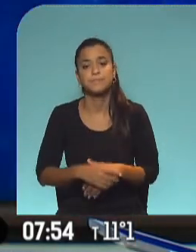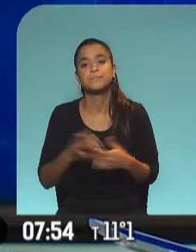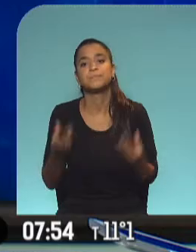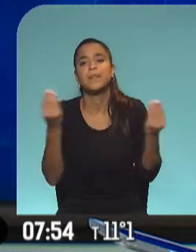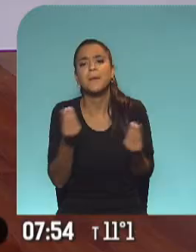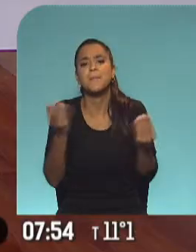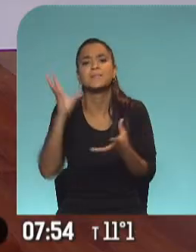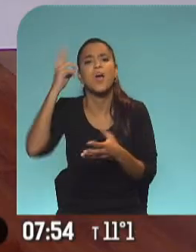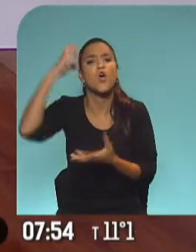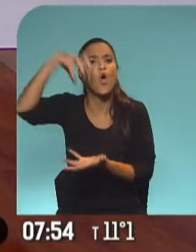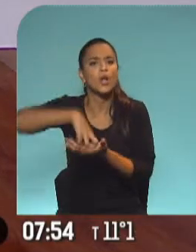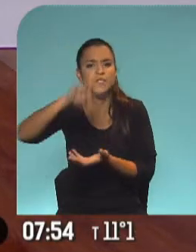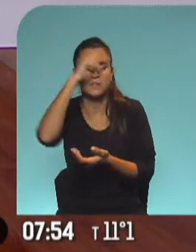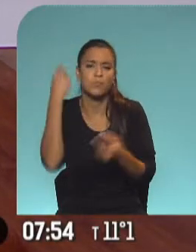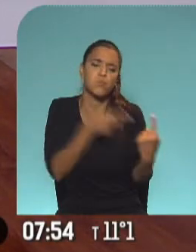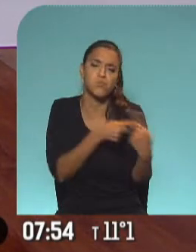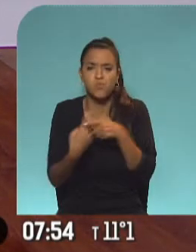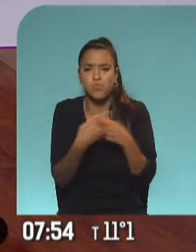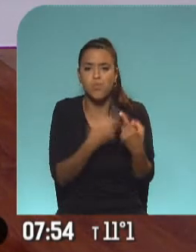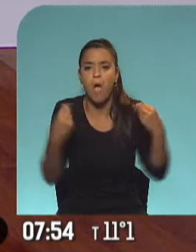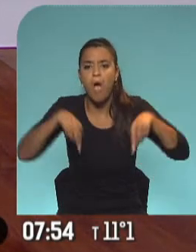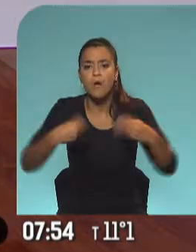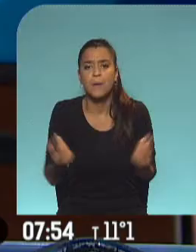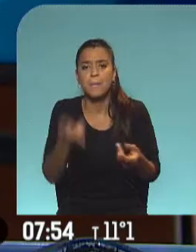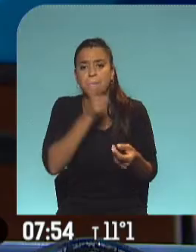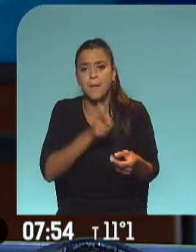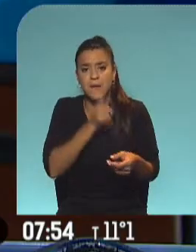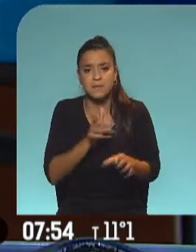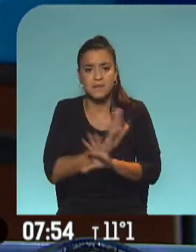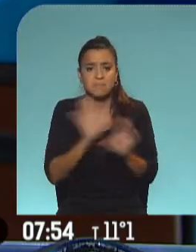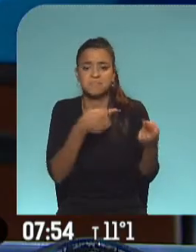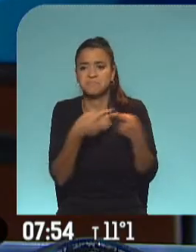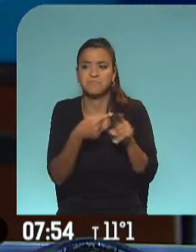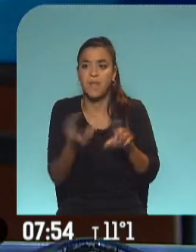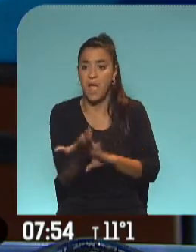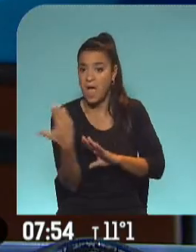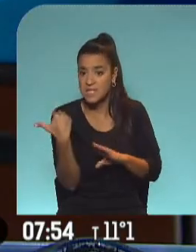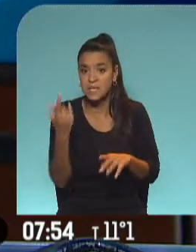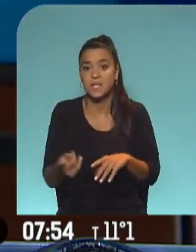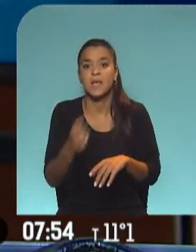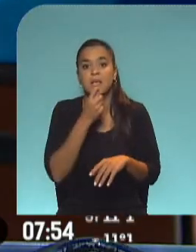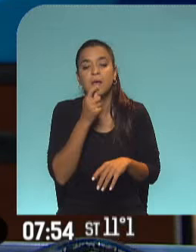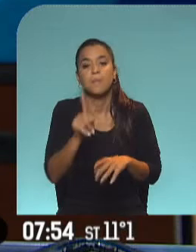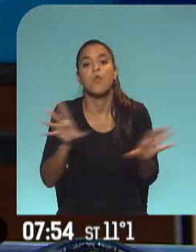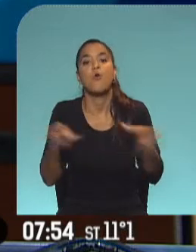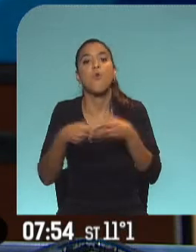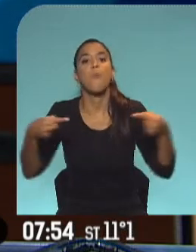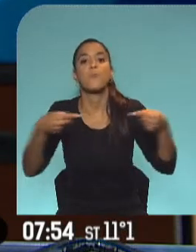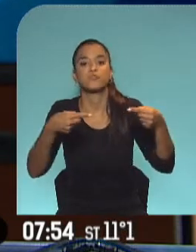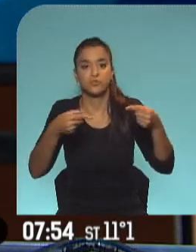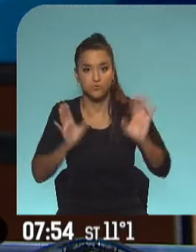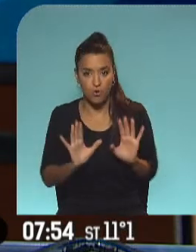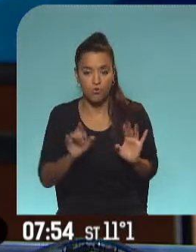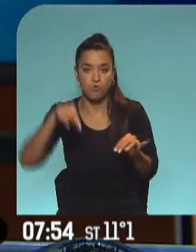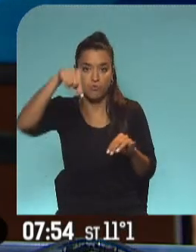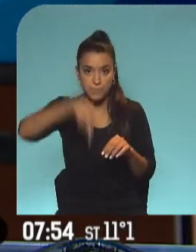Verónica, ¿qué está pasando en el Congreso de la Nación? Idas y vueltas. ¿Y bueno, ahora? Parece que no va a pasar nada más. Por lo menos ayer es el ejemplo que dio la oposición, que